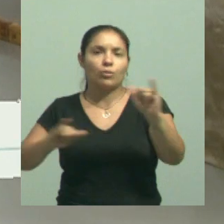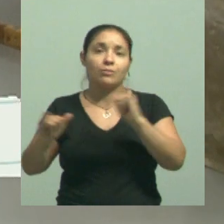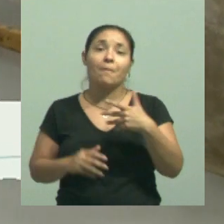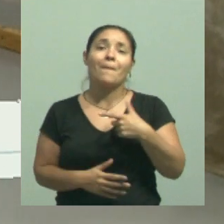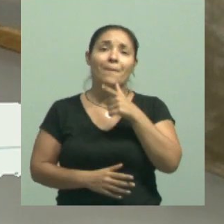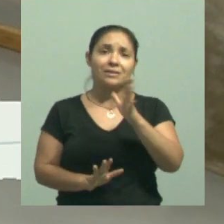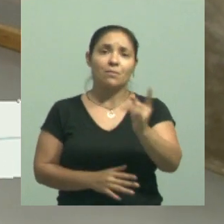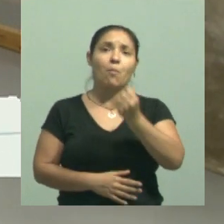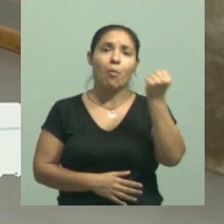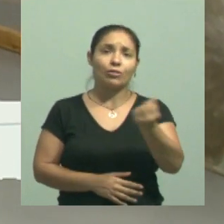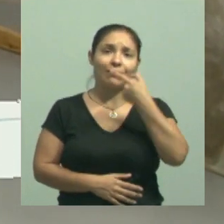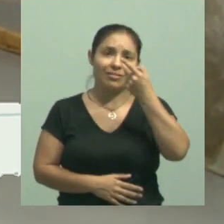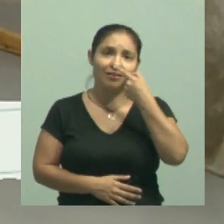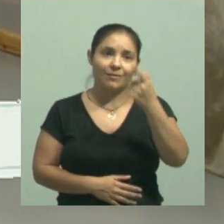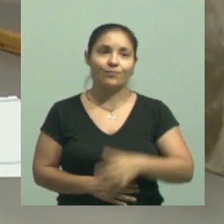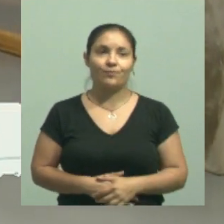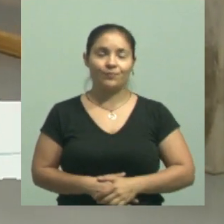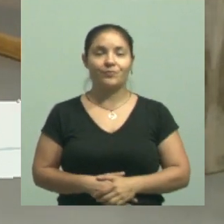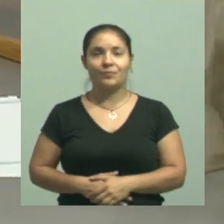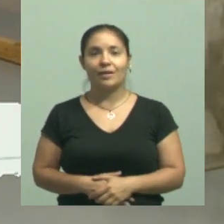eso. Y no solo eso, sino